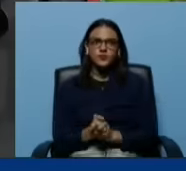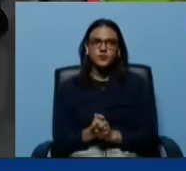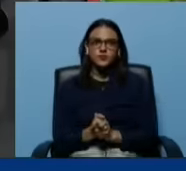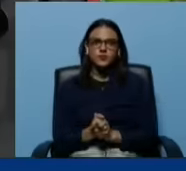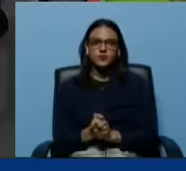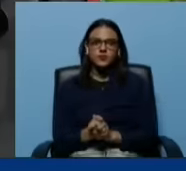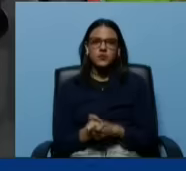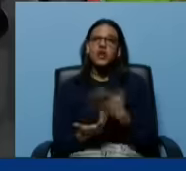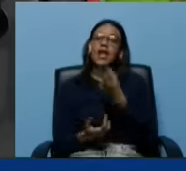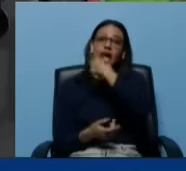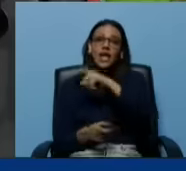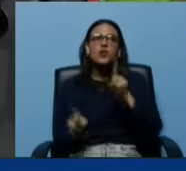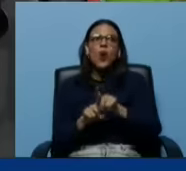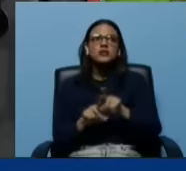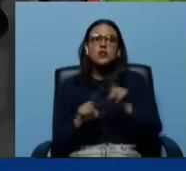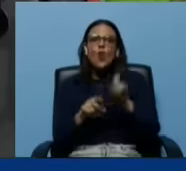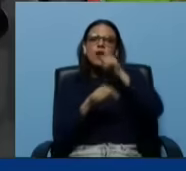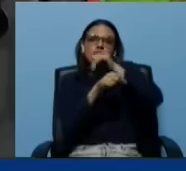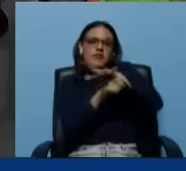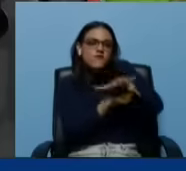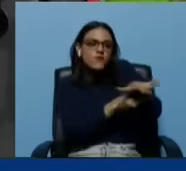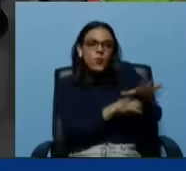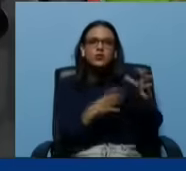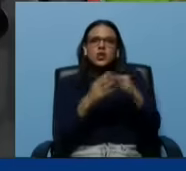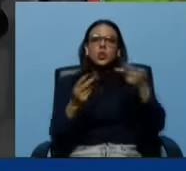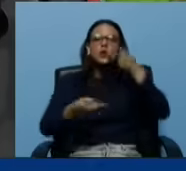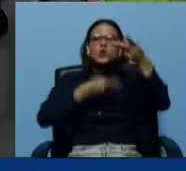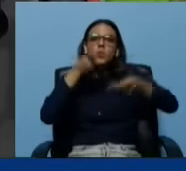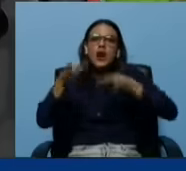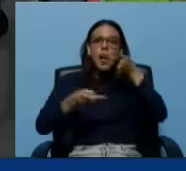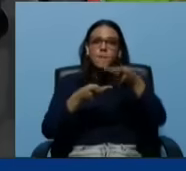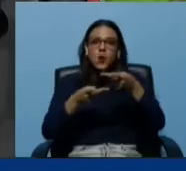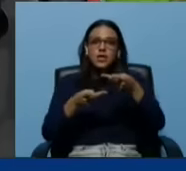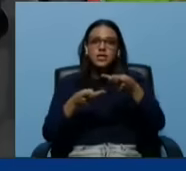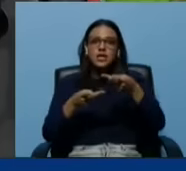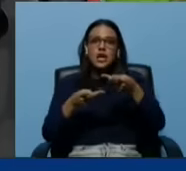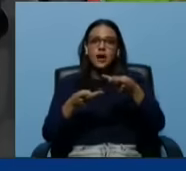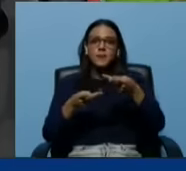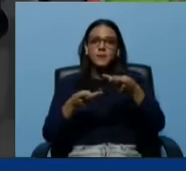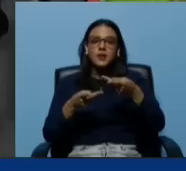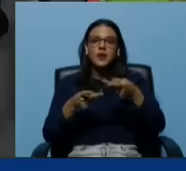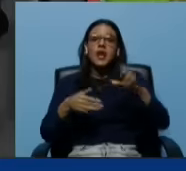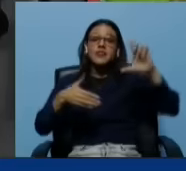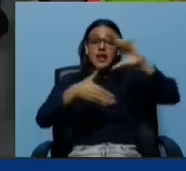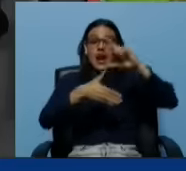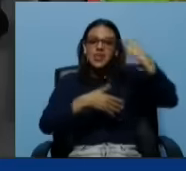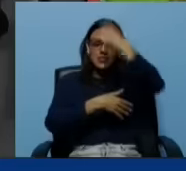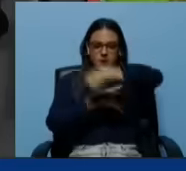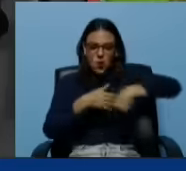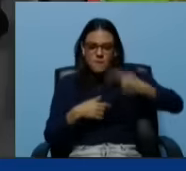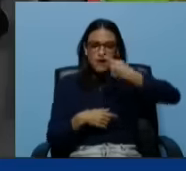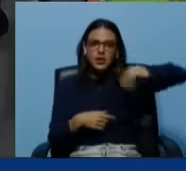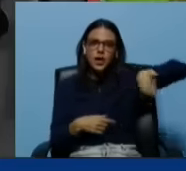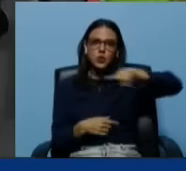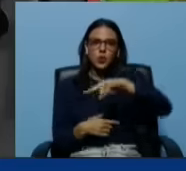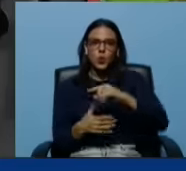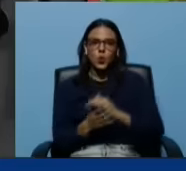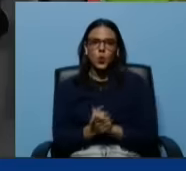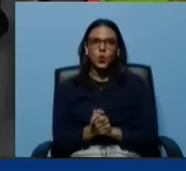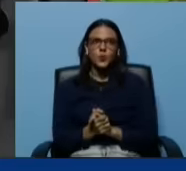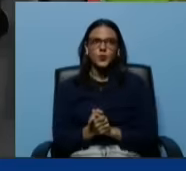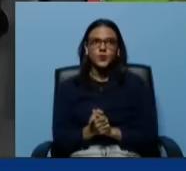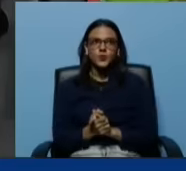que aún está influyendo en las políticas exteriores de Latinoamérica y el Caribe.